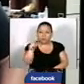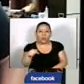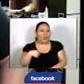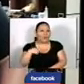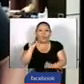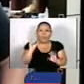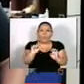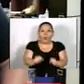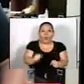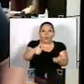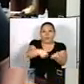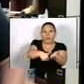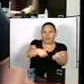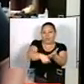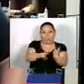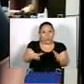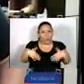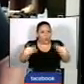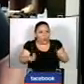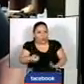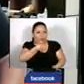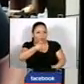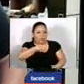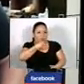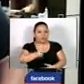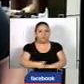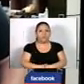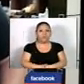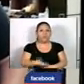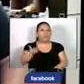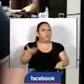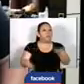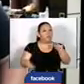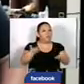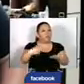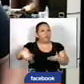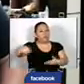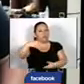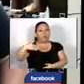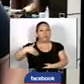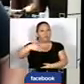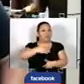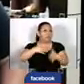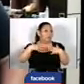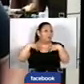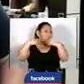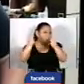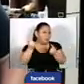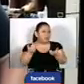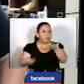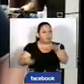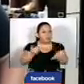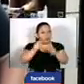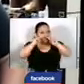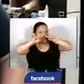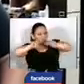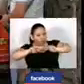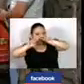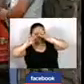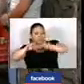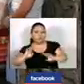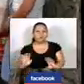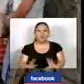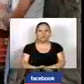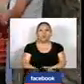como municipalidad no contamos con ese tipo de información. Quizás la manejan a través del ministerio, nada más, de acuerdo a las pruebas de tamizaje que ellos hacen.